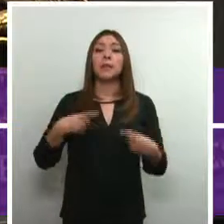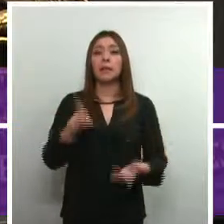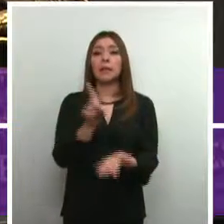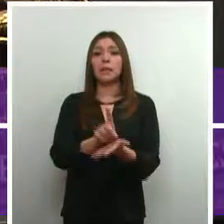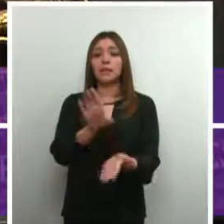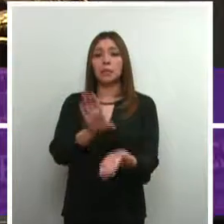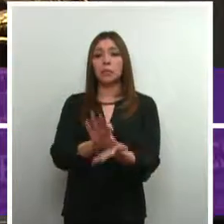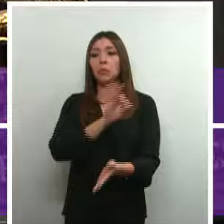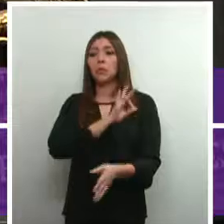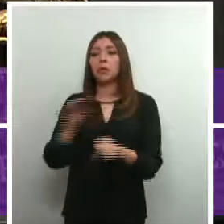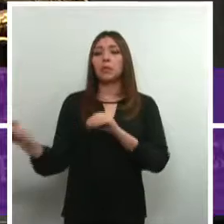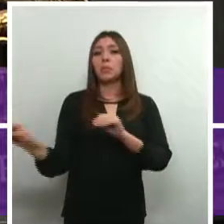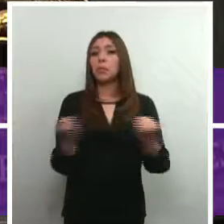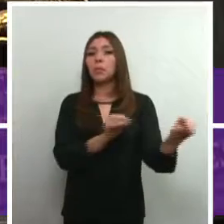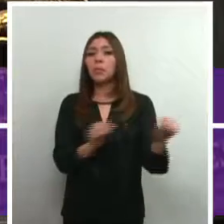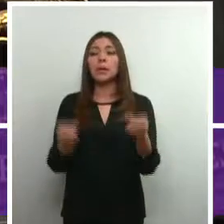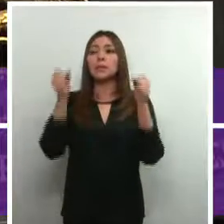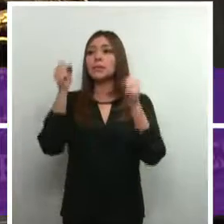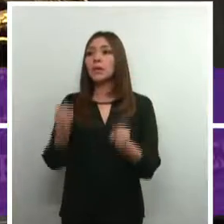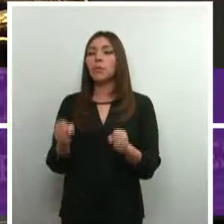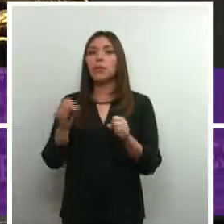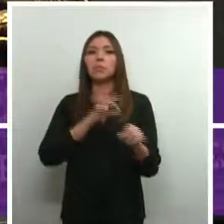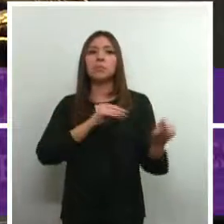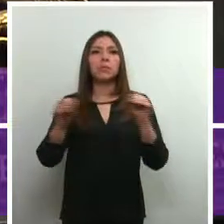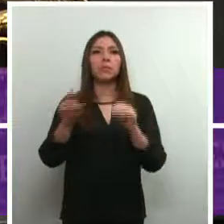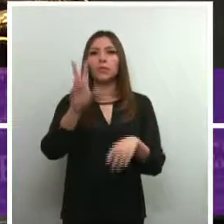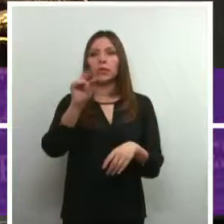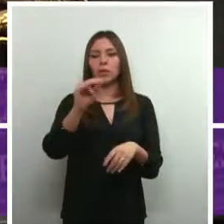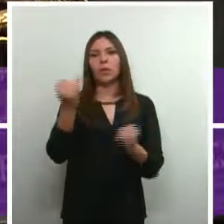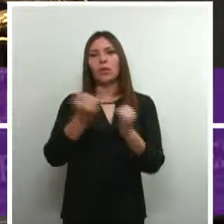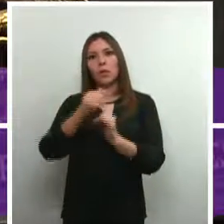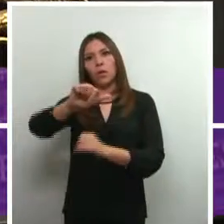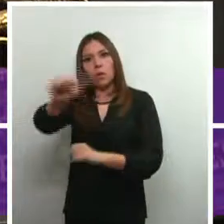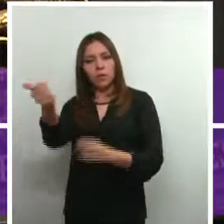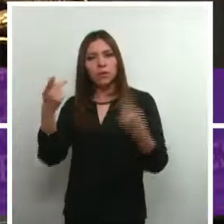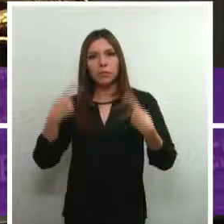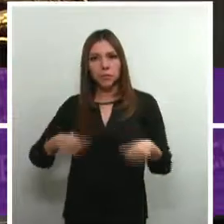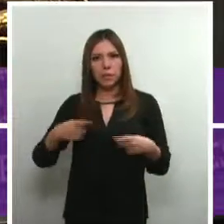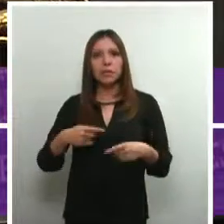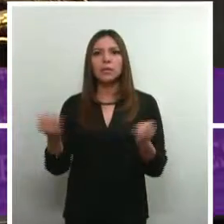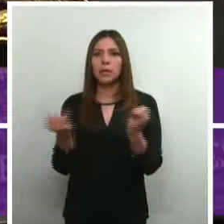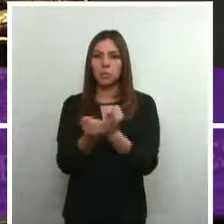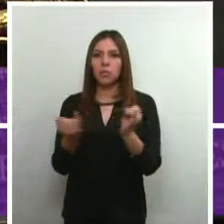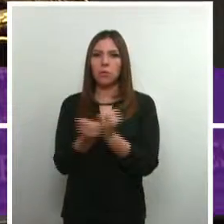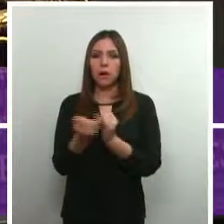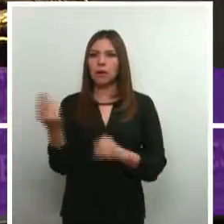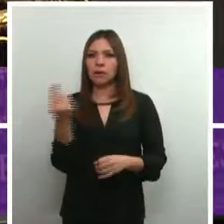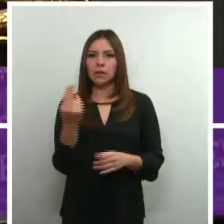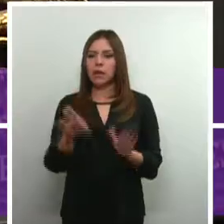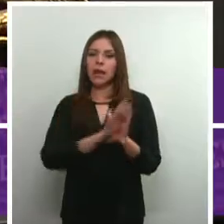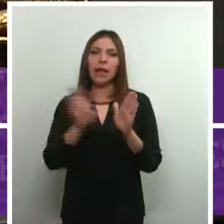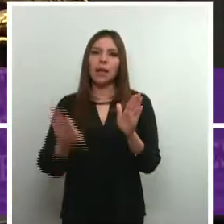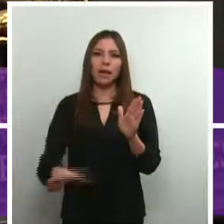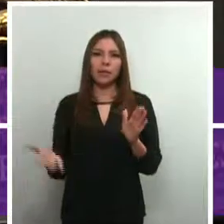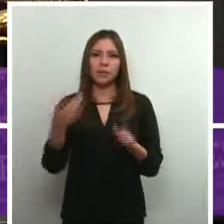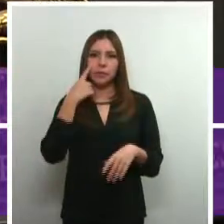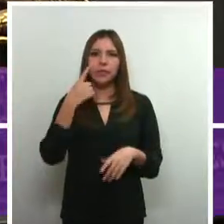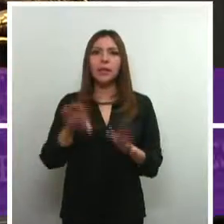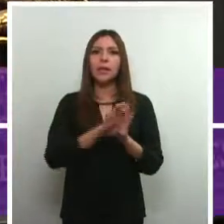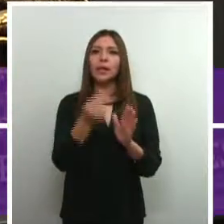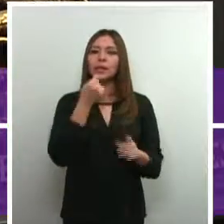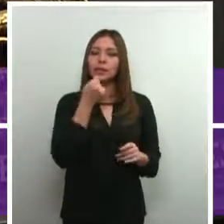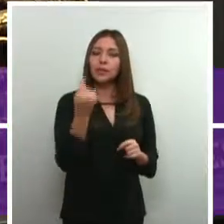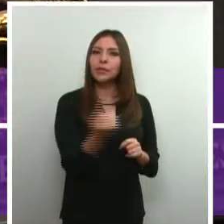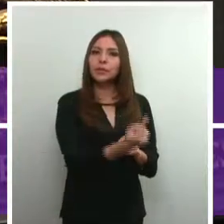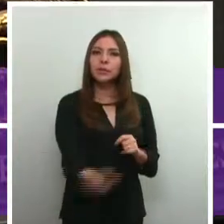puedan desplazarse con seguridad, sino que otros grupos de población también lo puedan hacer. Por ejemplo, las niñas y